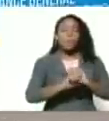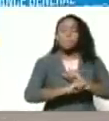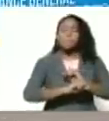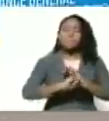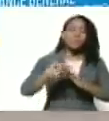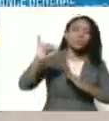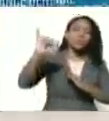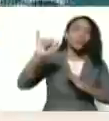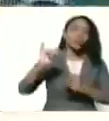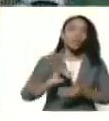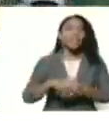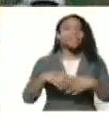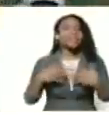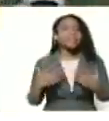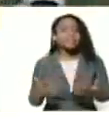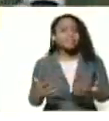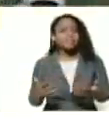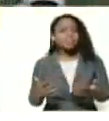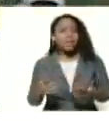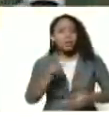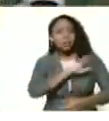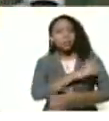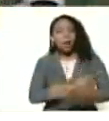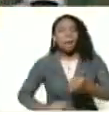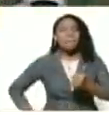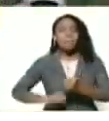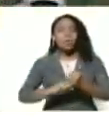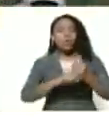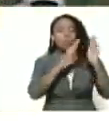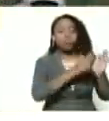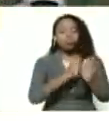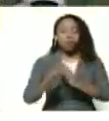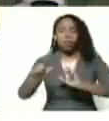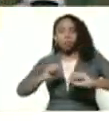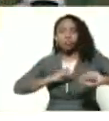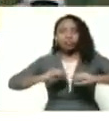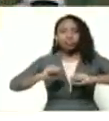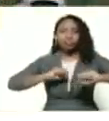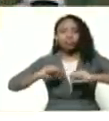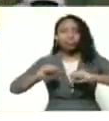máximo de potencial organizativo, movilizativo,